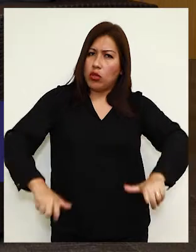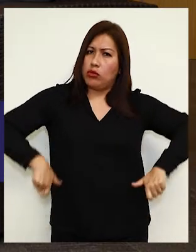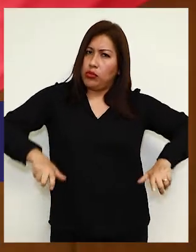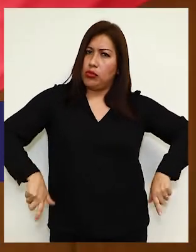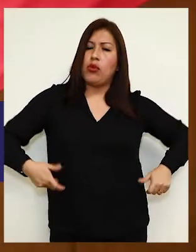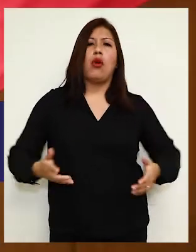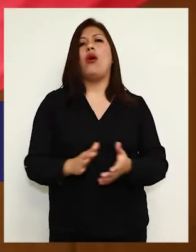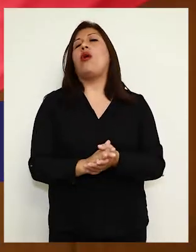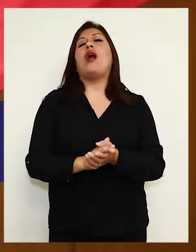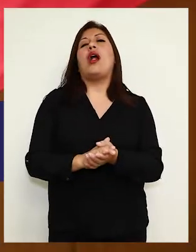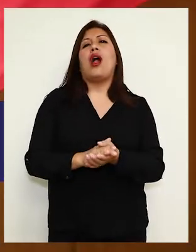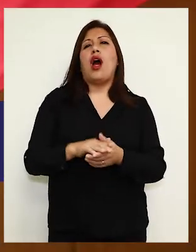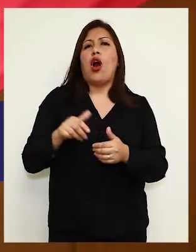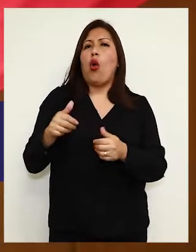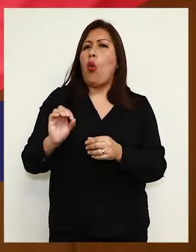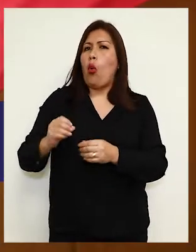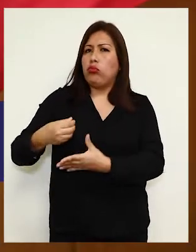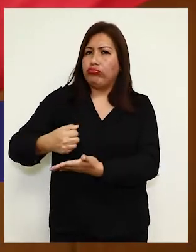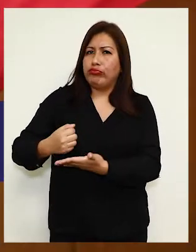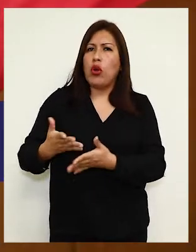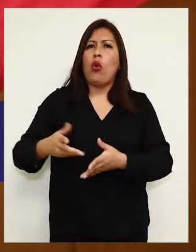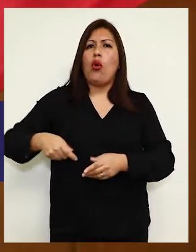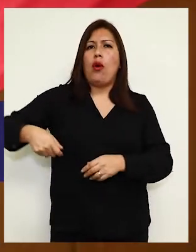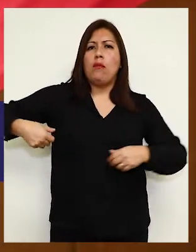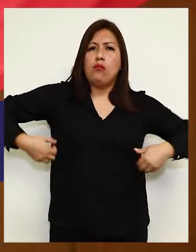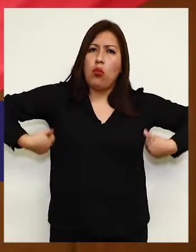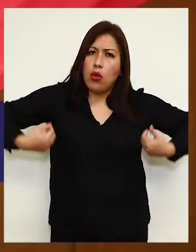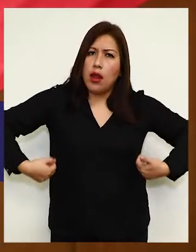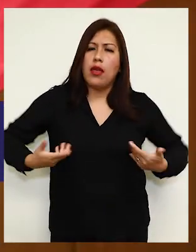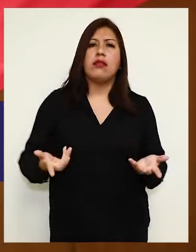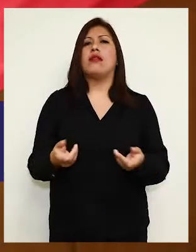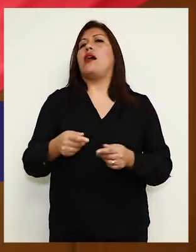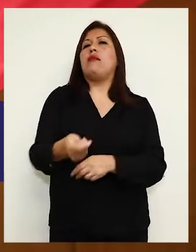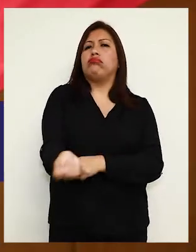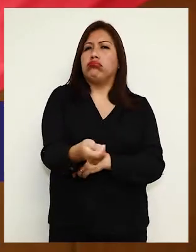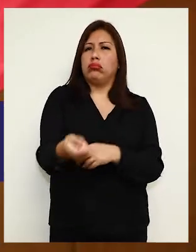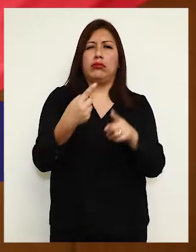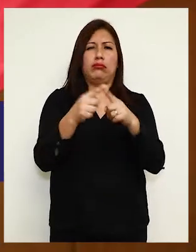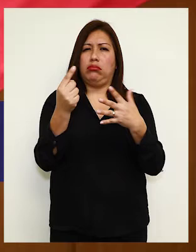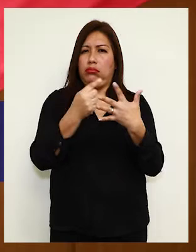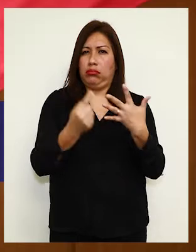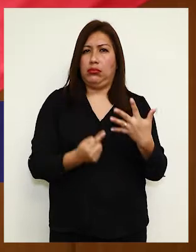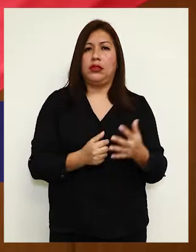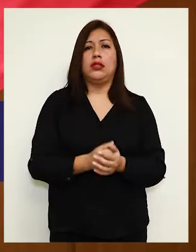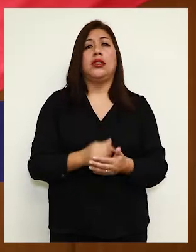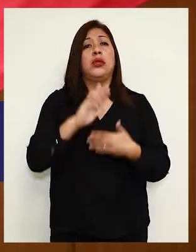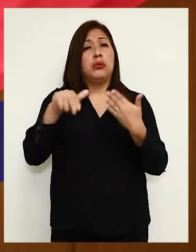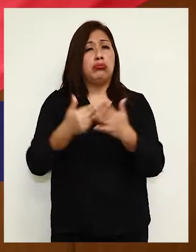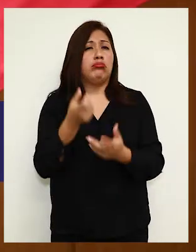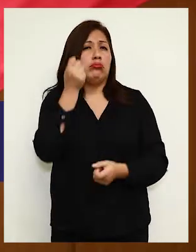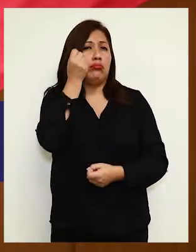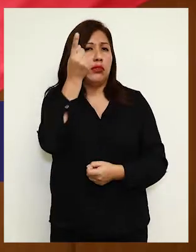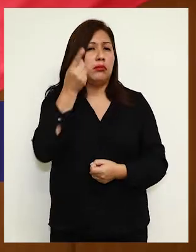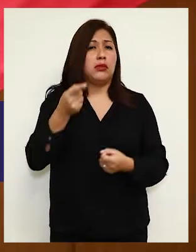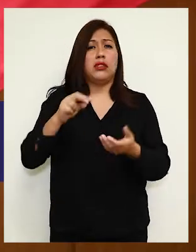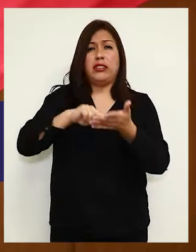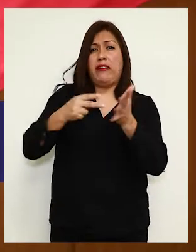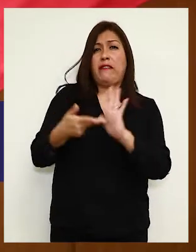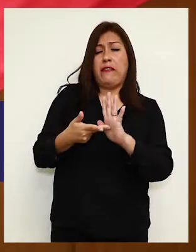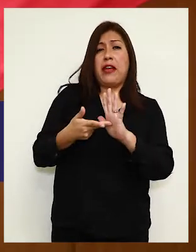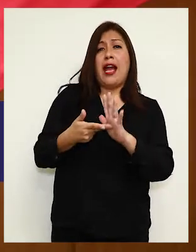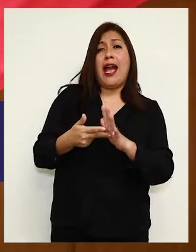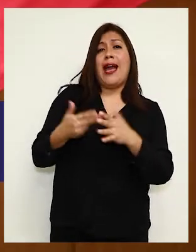ruedas o sillas de ruedas neurológicas, muletas y demás. Pero todos entendemos que esto no soluciona la situación de